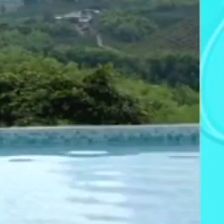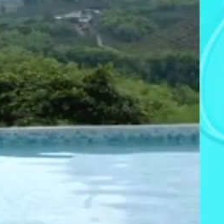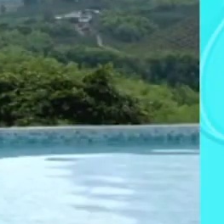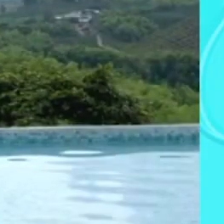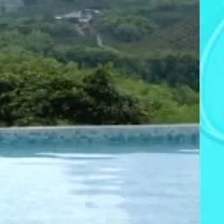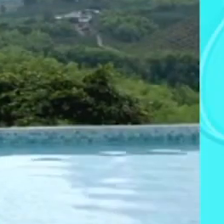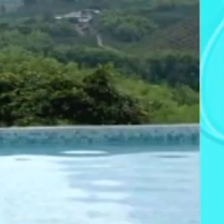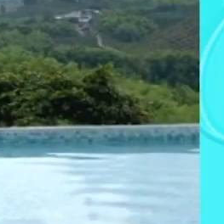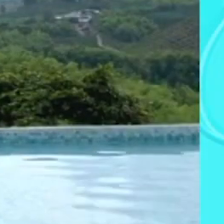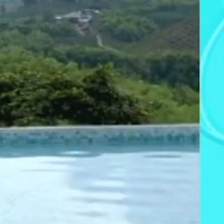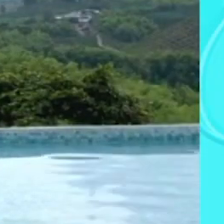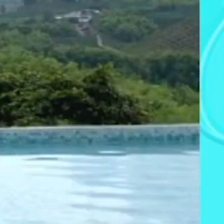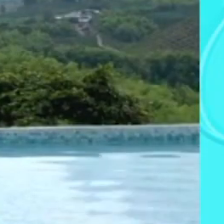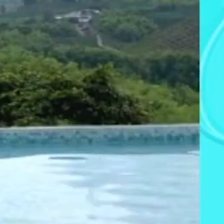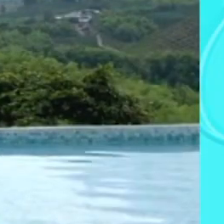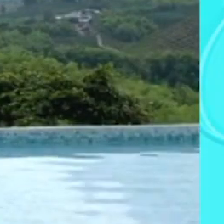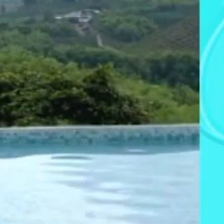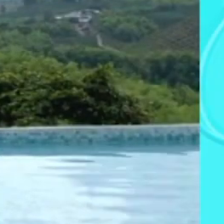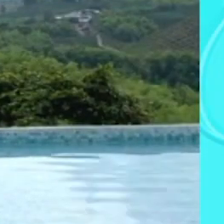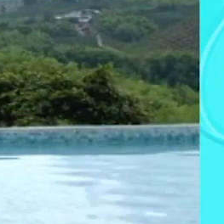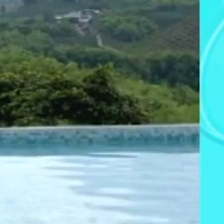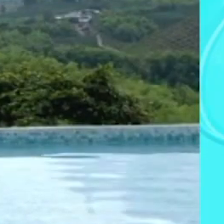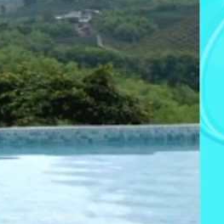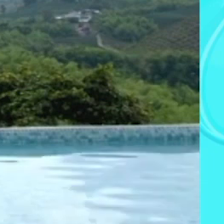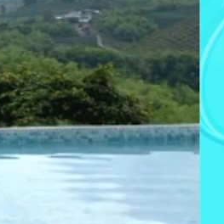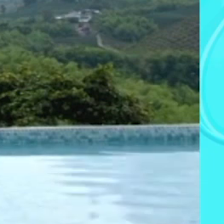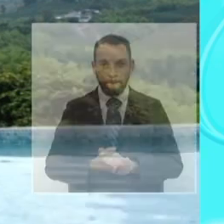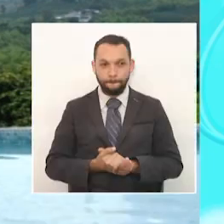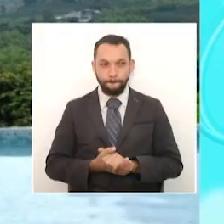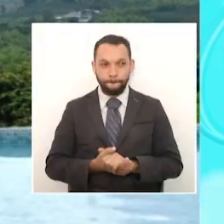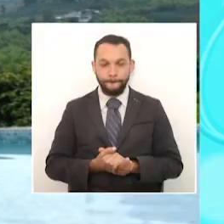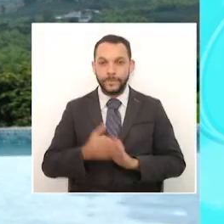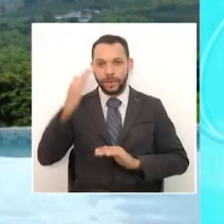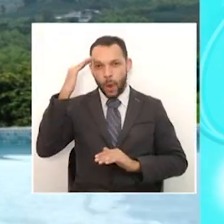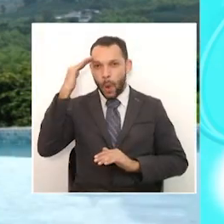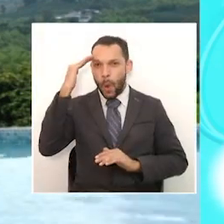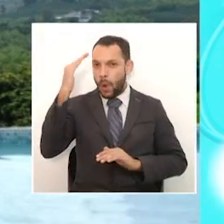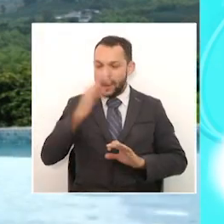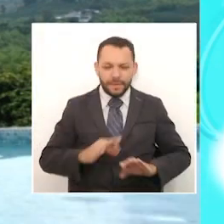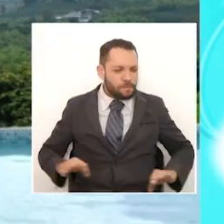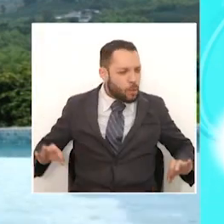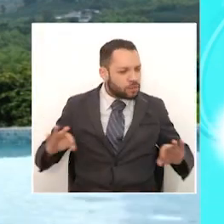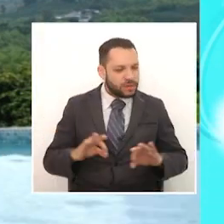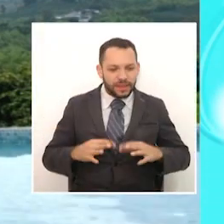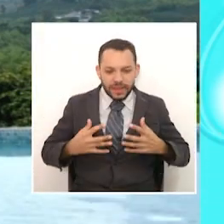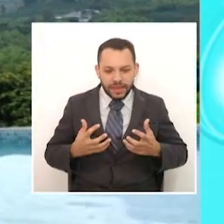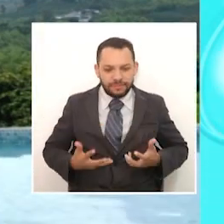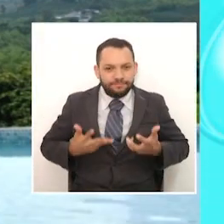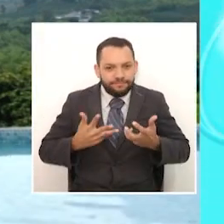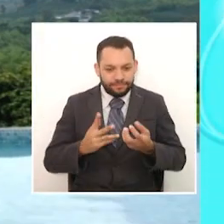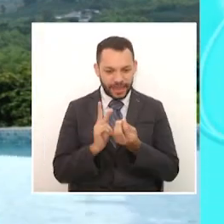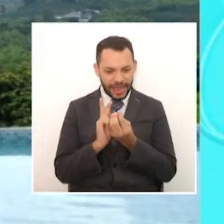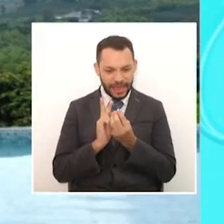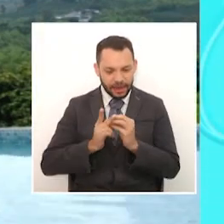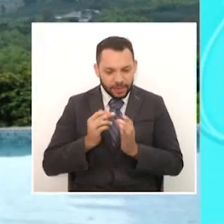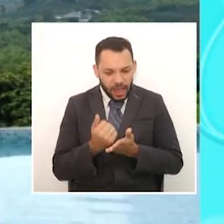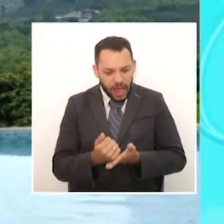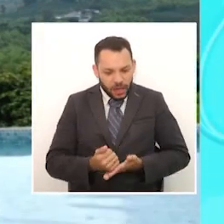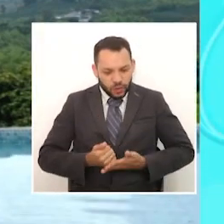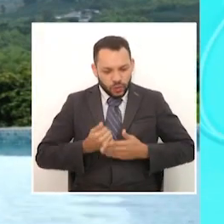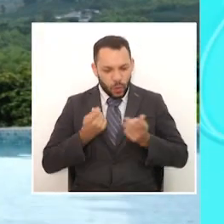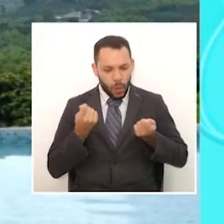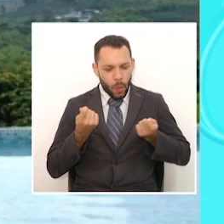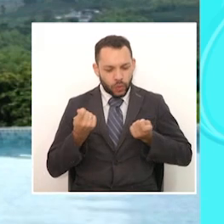Hola, quiero compartirles a ustedes una técnica para que hagan una asana invertida o asana invertida, que es para tener mayor control